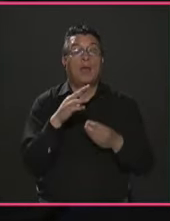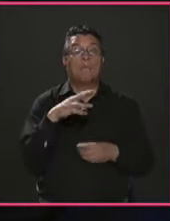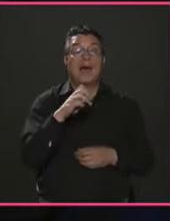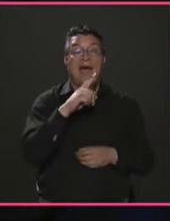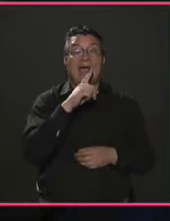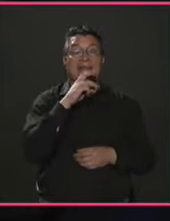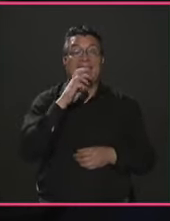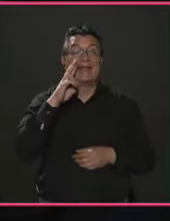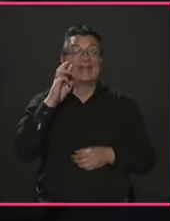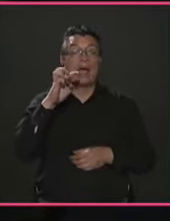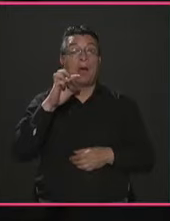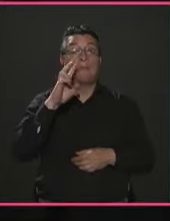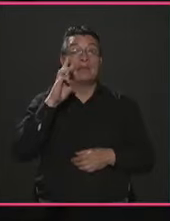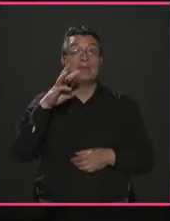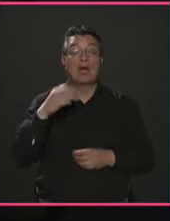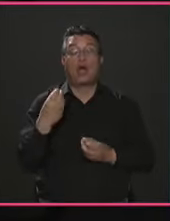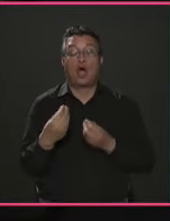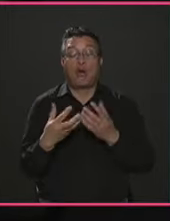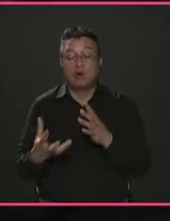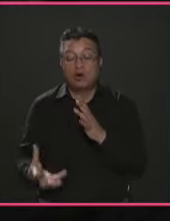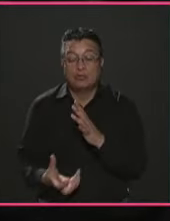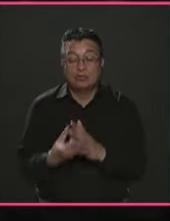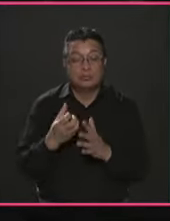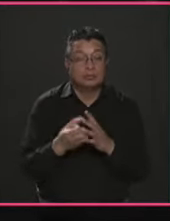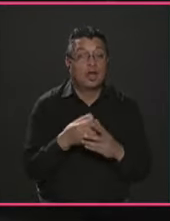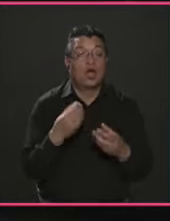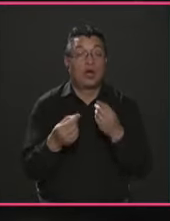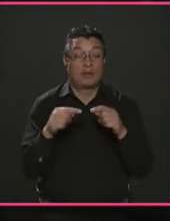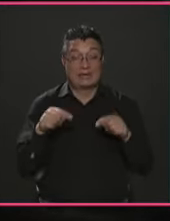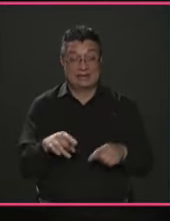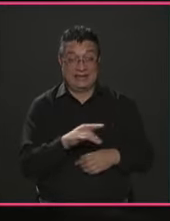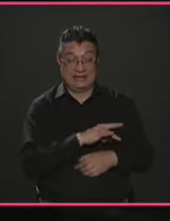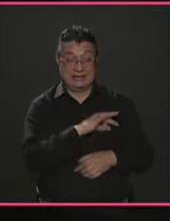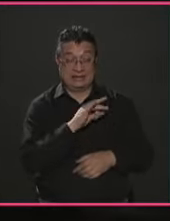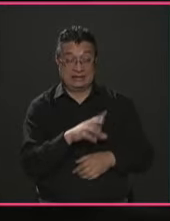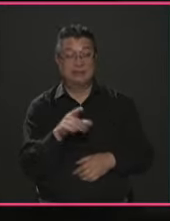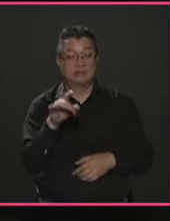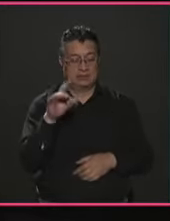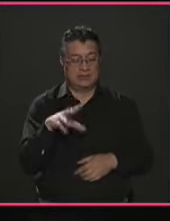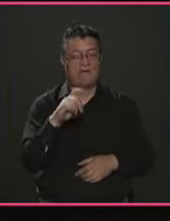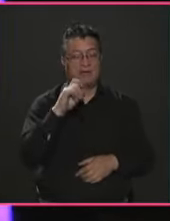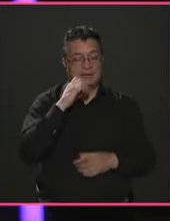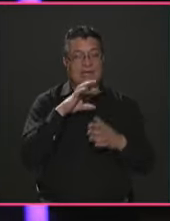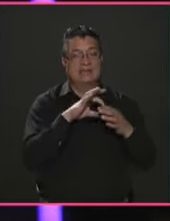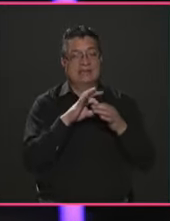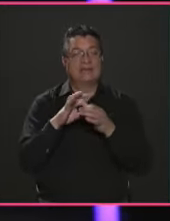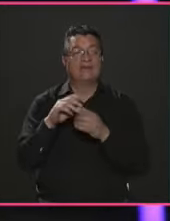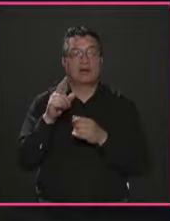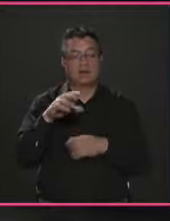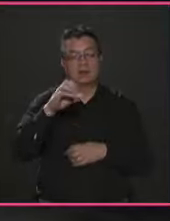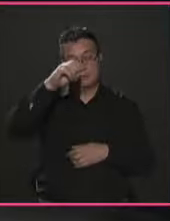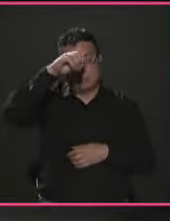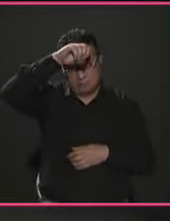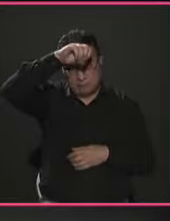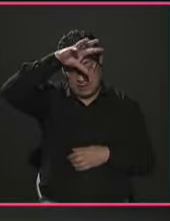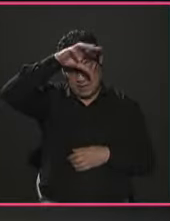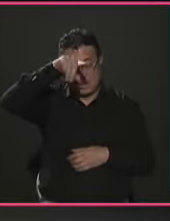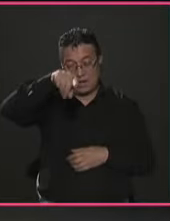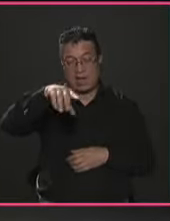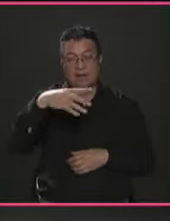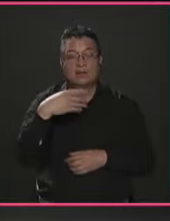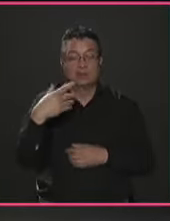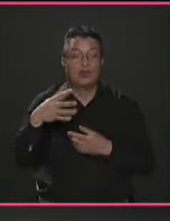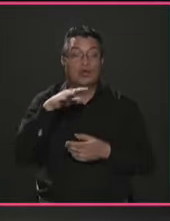primas De dónde se extraen y cómo se extraen y estando aquí en Chile ustedes saben las implicancias de la de la mina de la de la